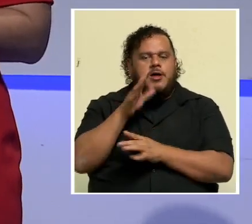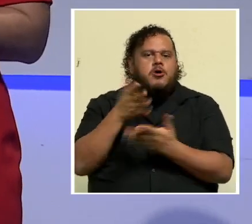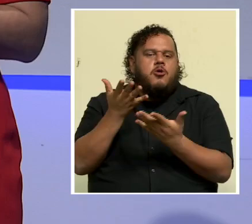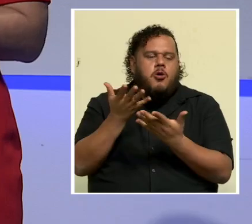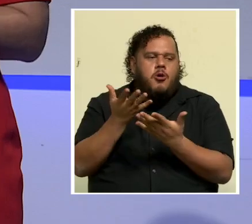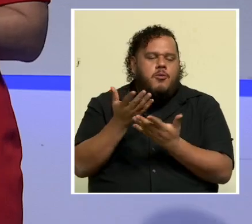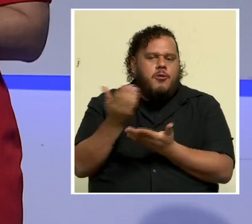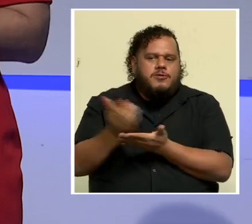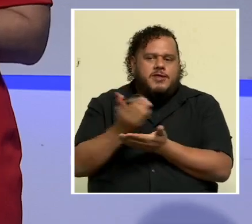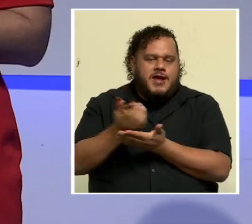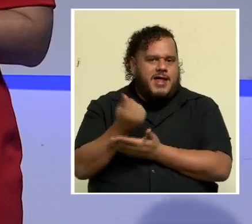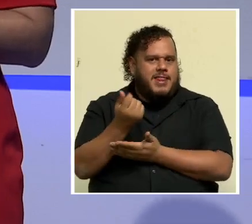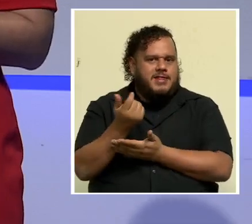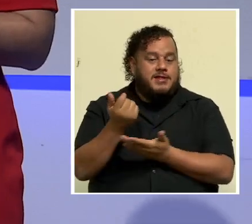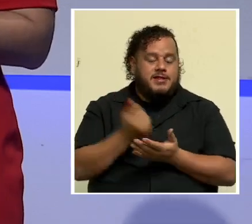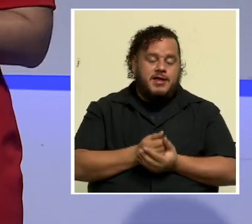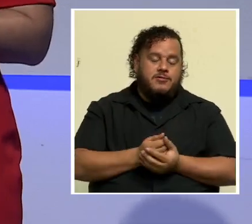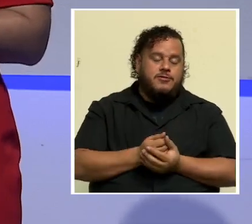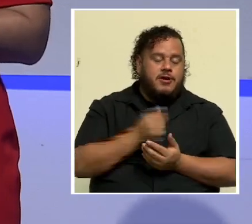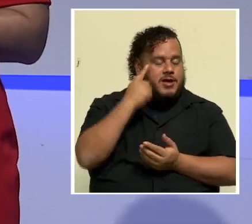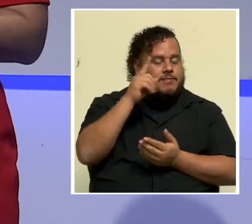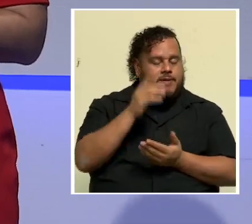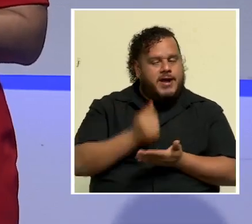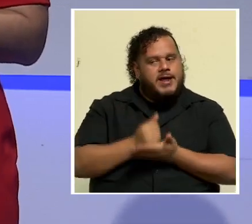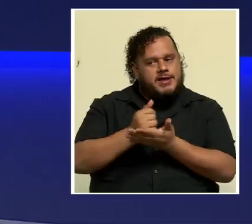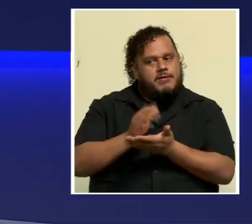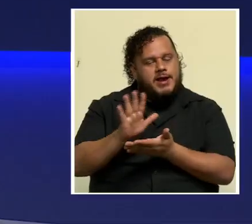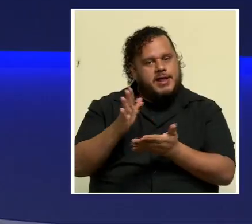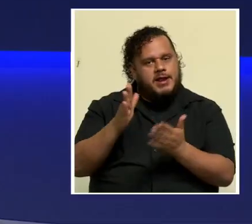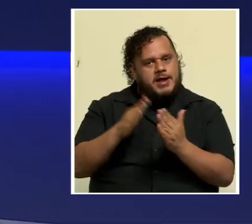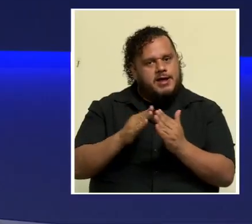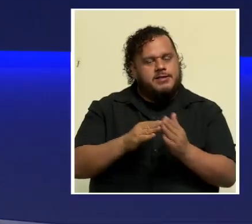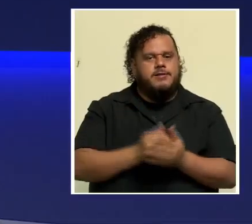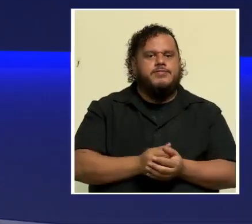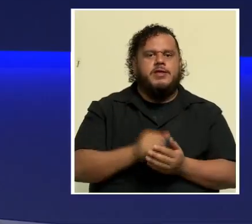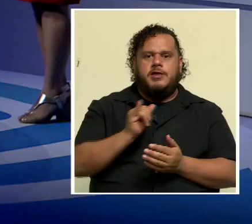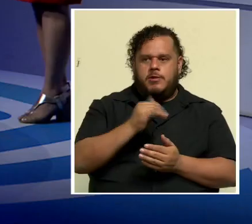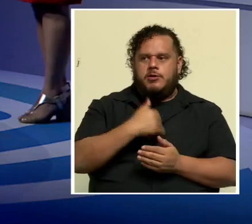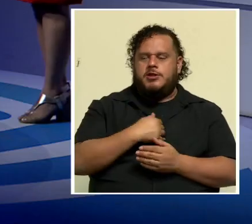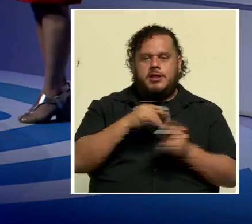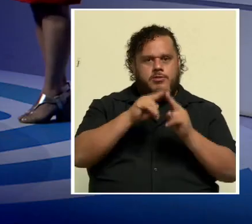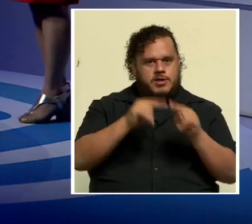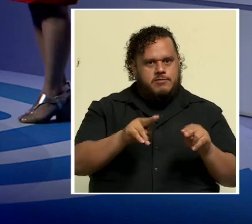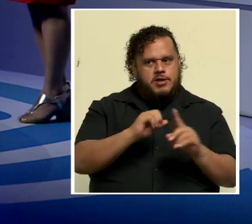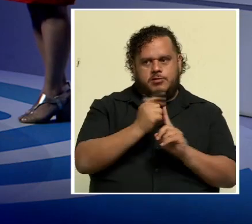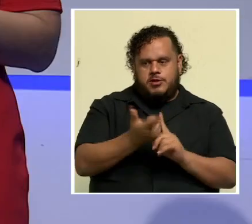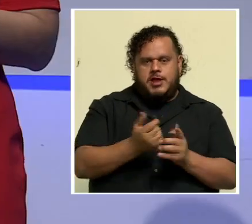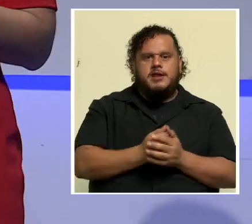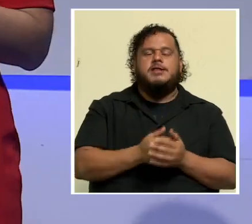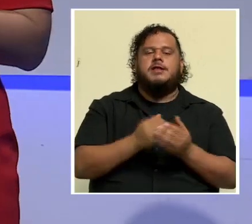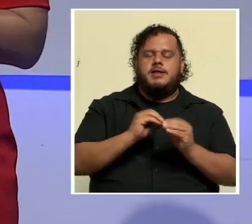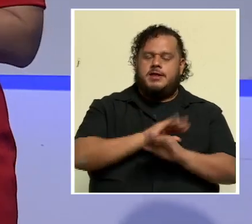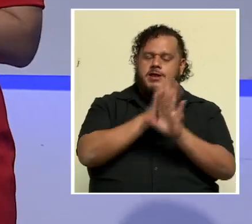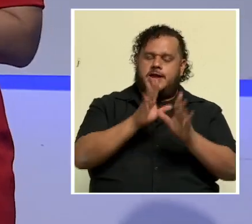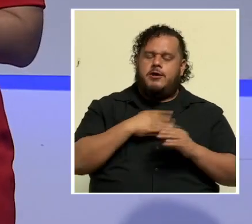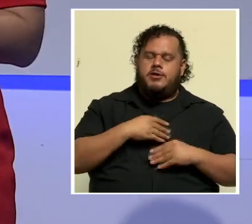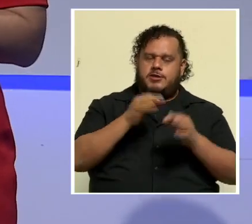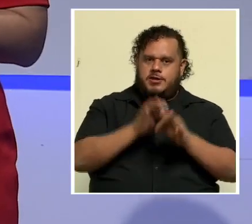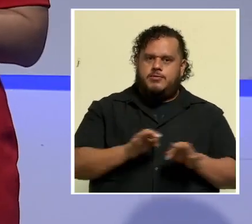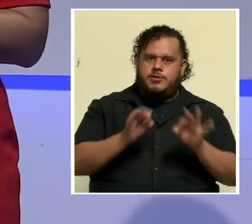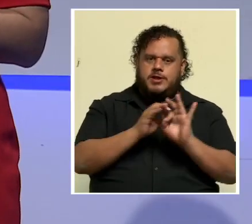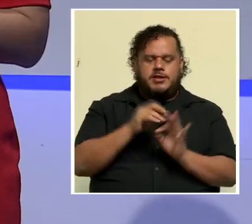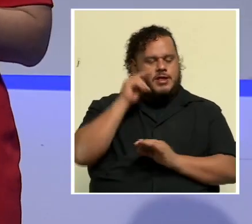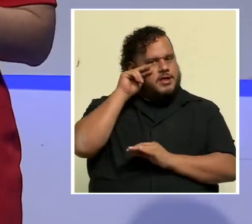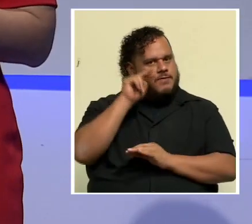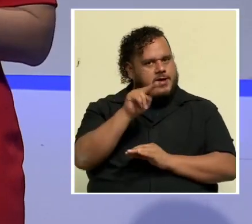cómo se gana el dinero para llevar a su hogar también. Los tenemos también en redes sociales, Rita. Claro, sí, es importante que nos sintonicen ahí por